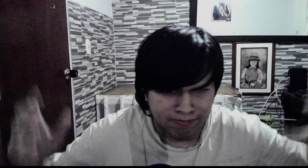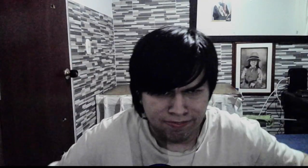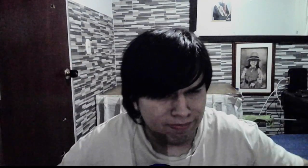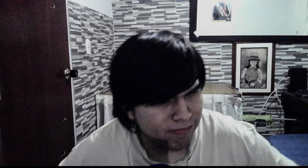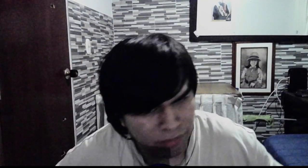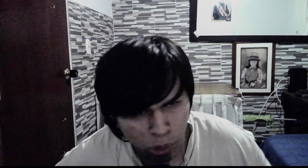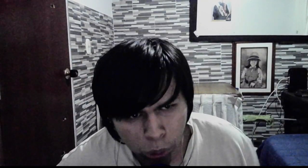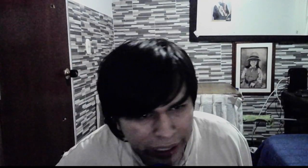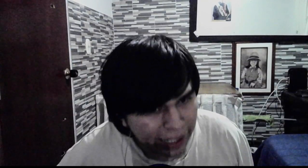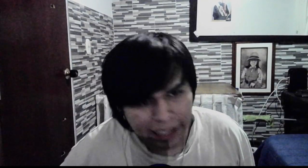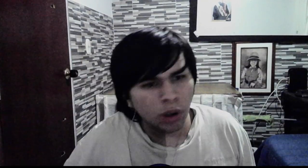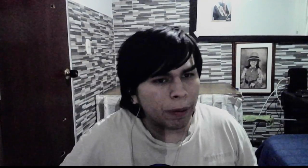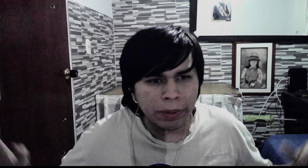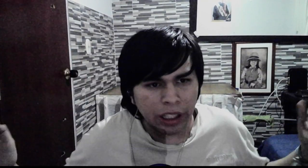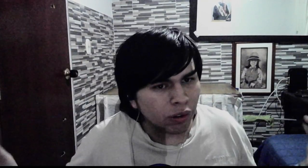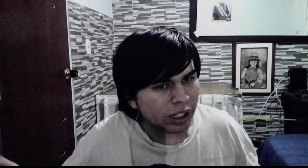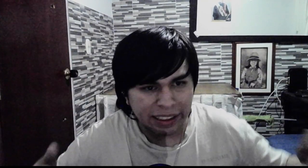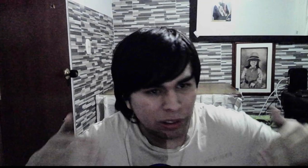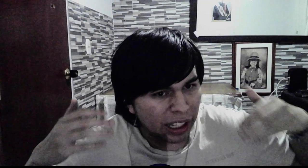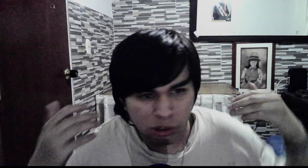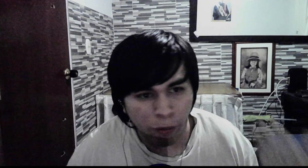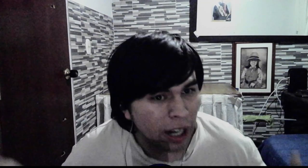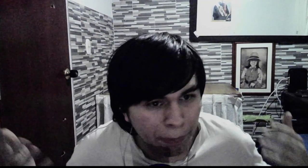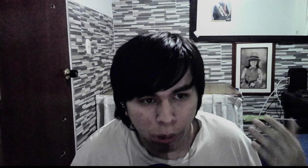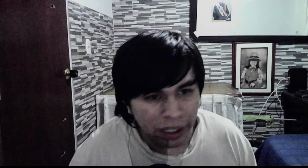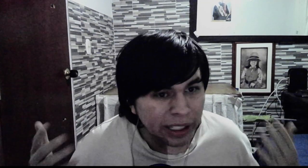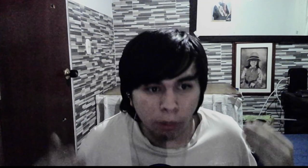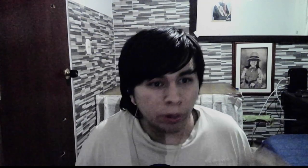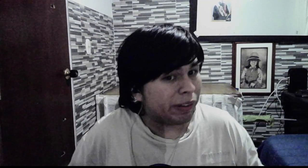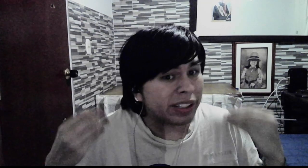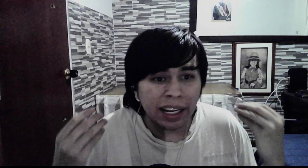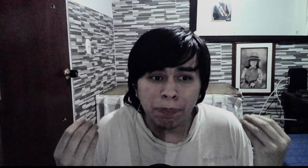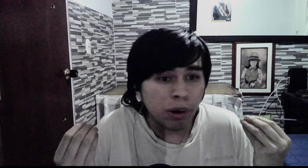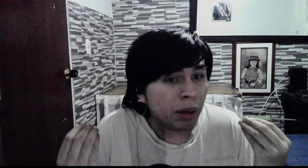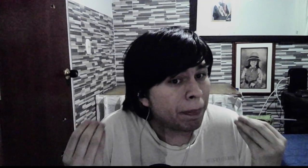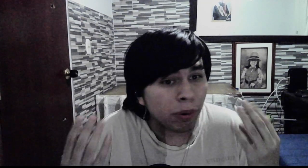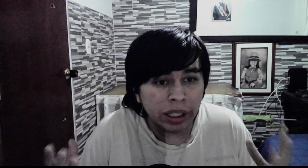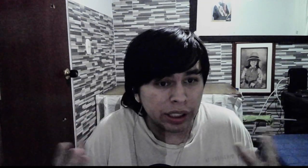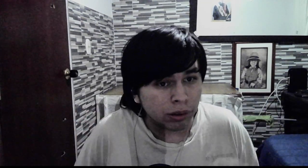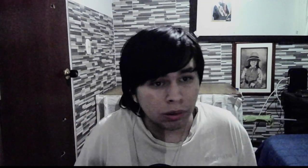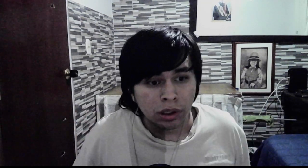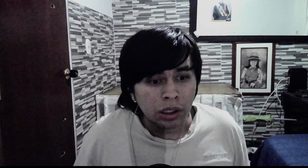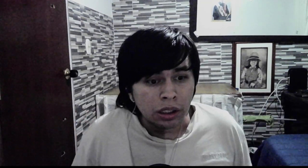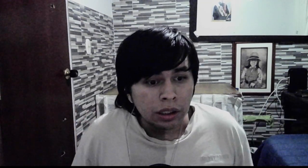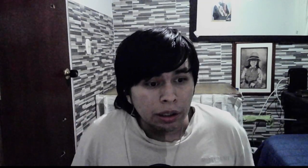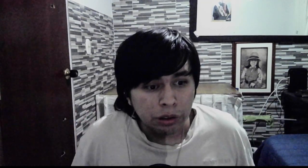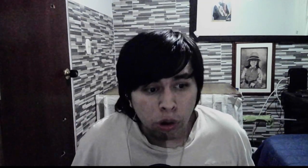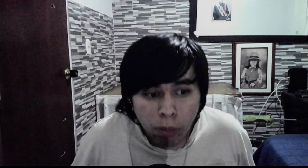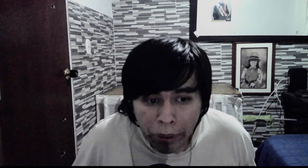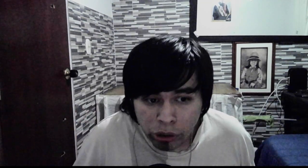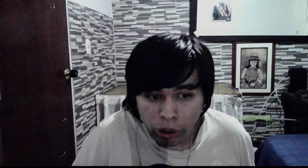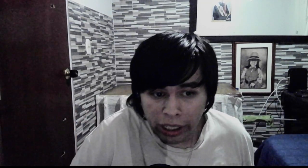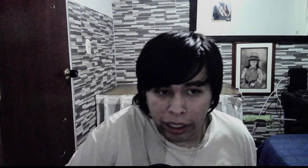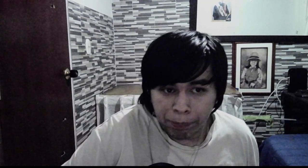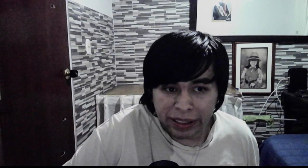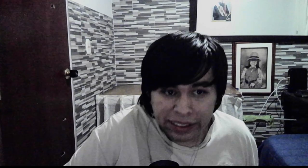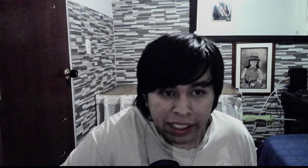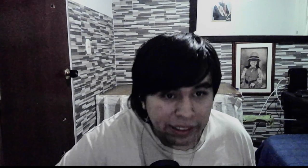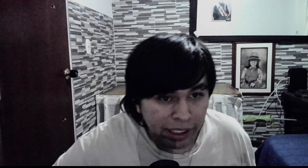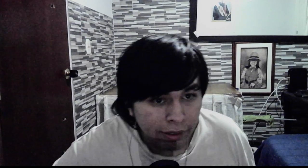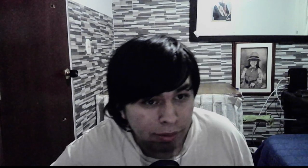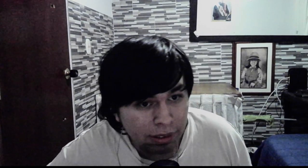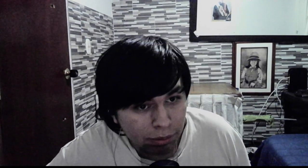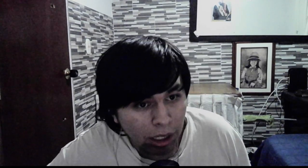legas jurídicas no permitieron que esto fuera político porque verdad era un problema político lle un momento que el